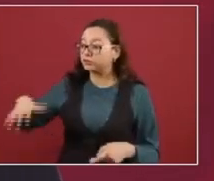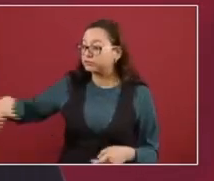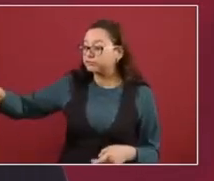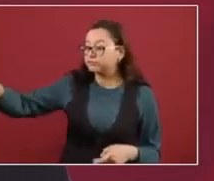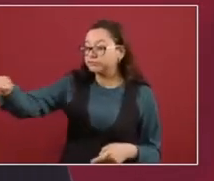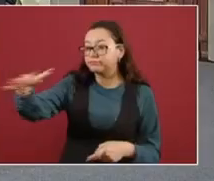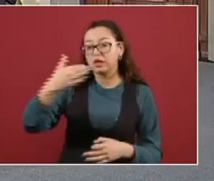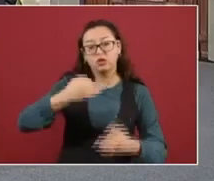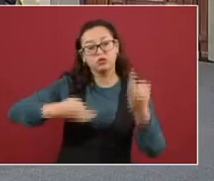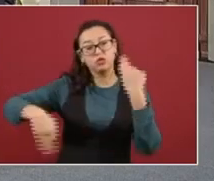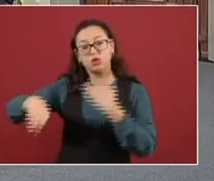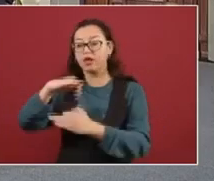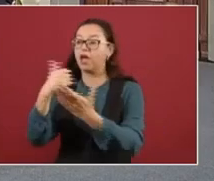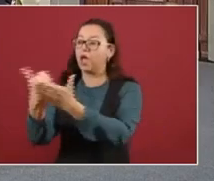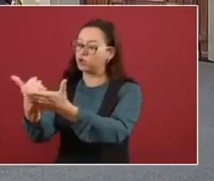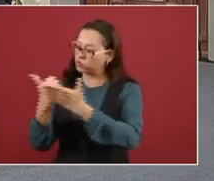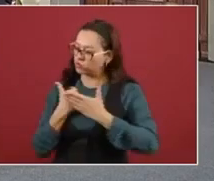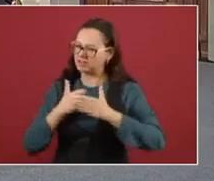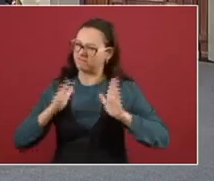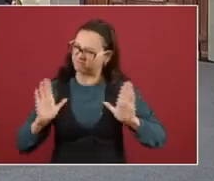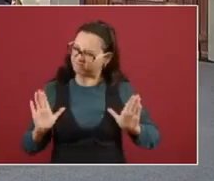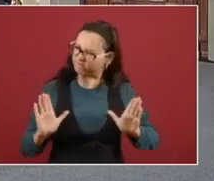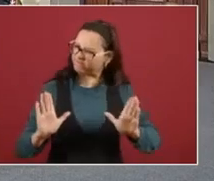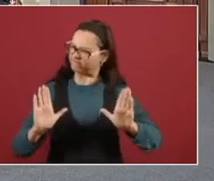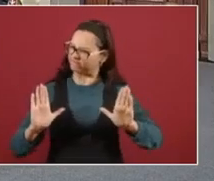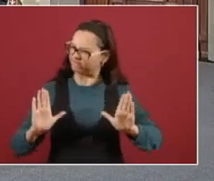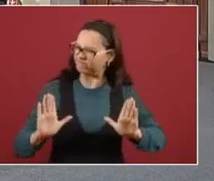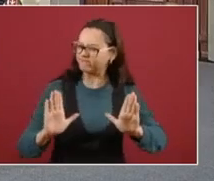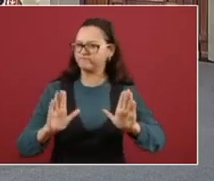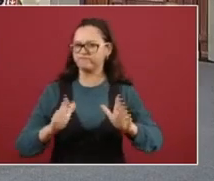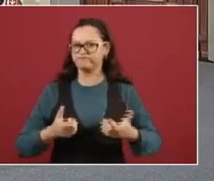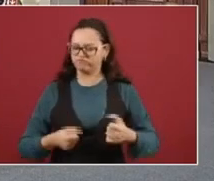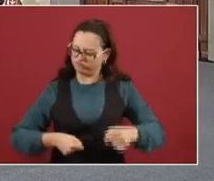para que camine y quitarle la